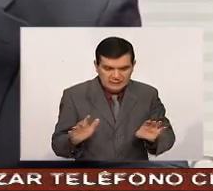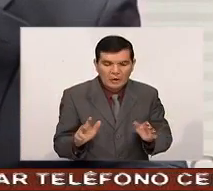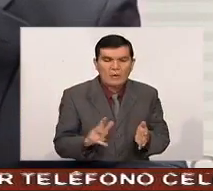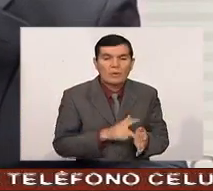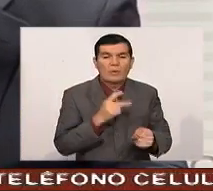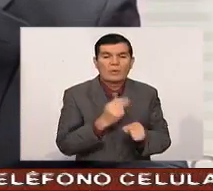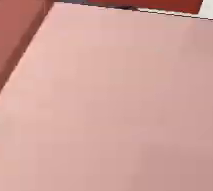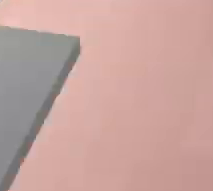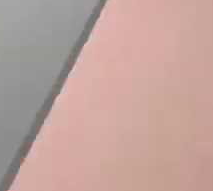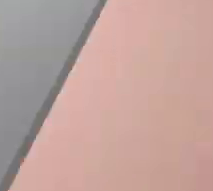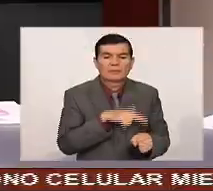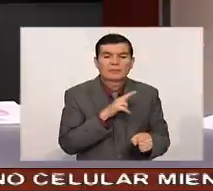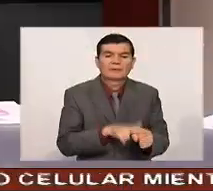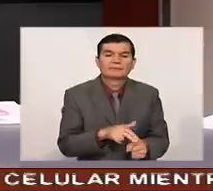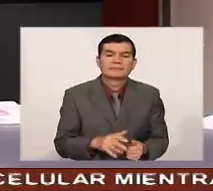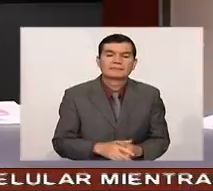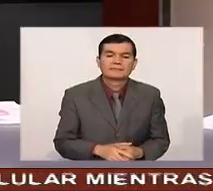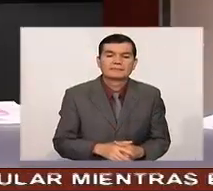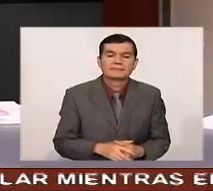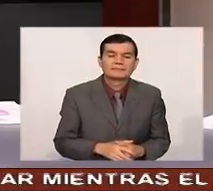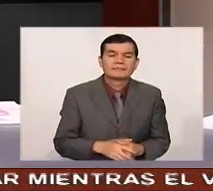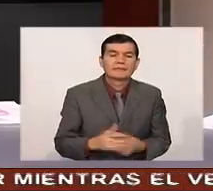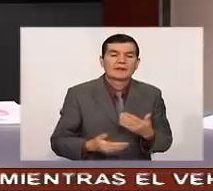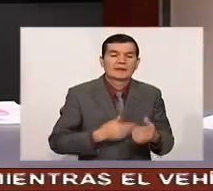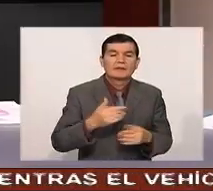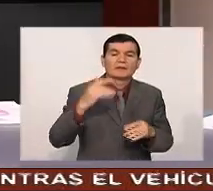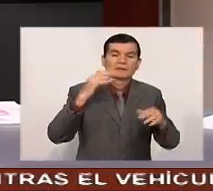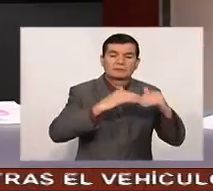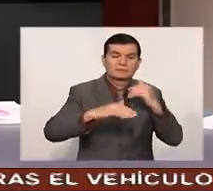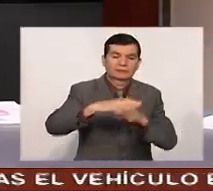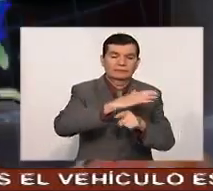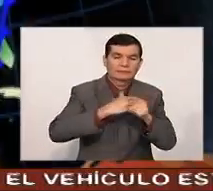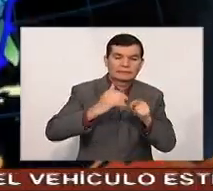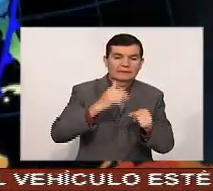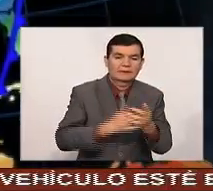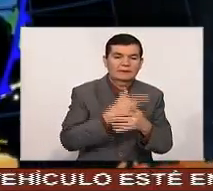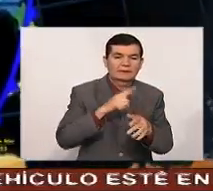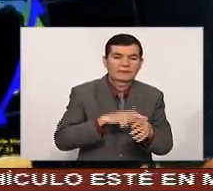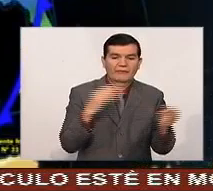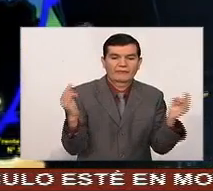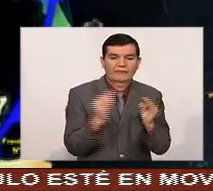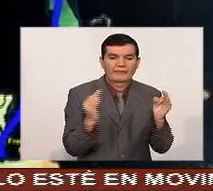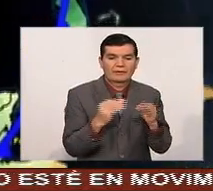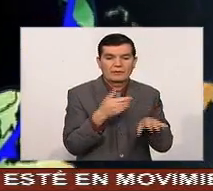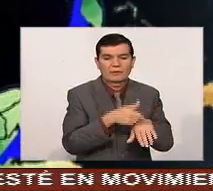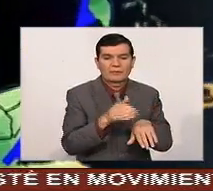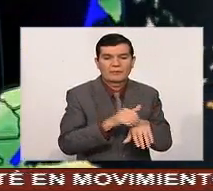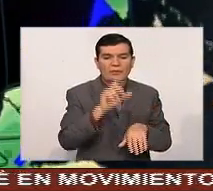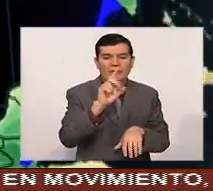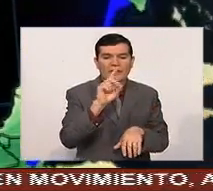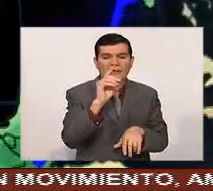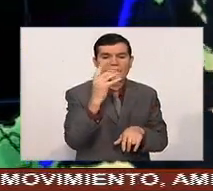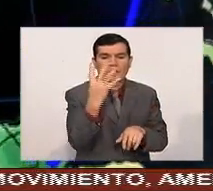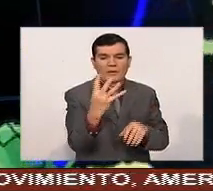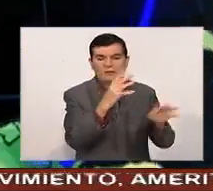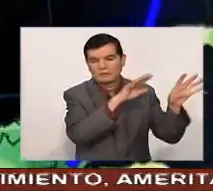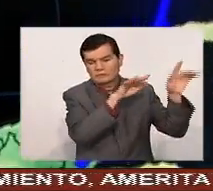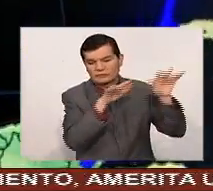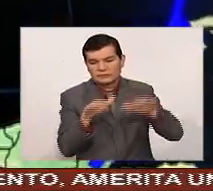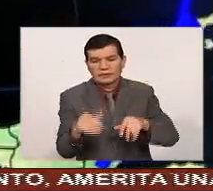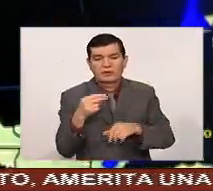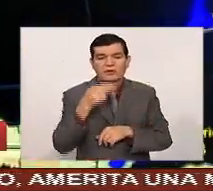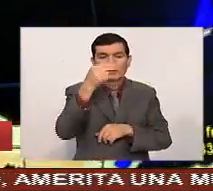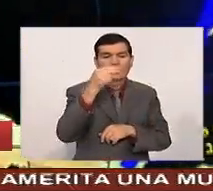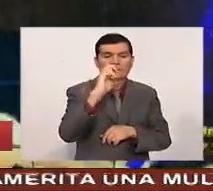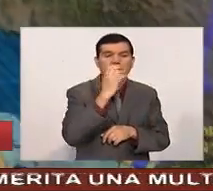estaríamos en una cuestión normal. El Servicio Meteorológico Nacional informó que el Frente Frío número 34, que se localiza en el